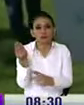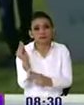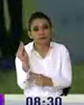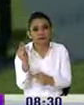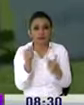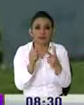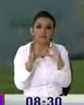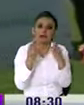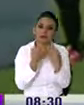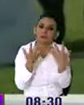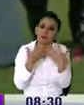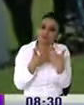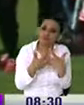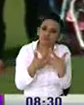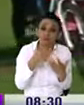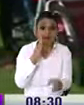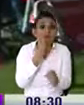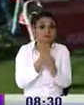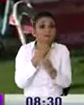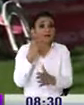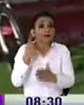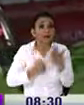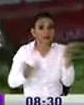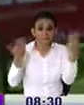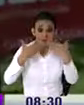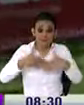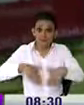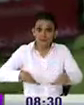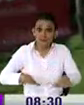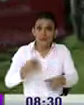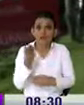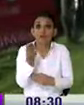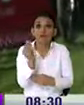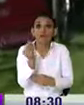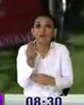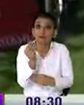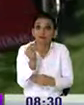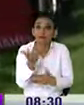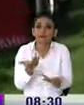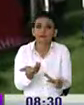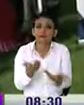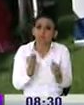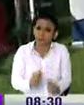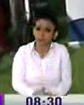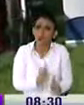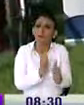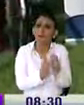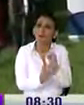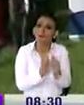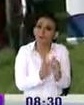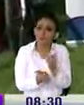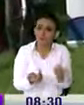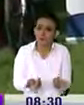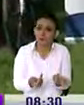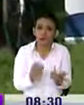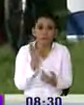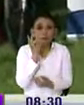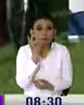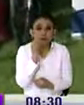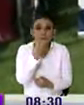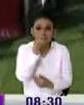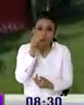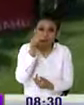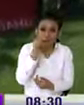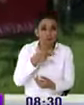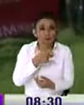unión familiar, con el fin de, al final, que nuestros jóvenes evitar el tema del consumo de drogas y el tema del